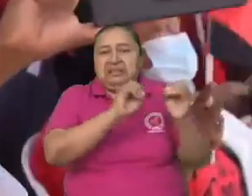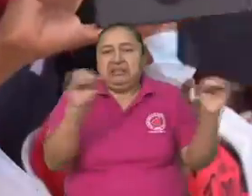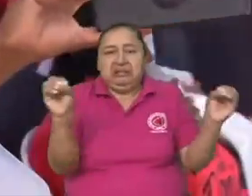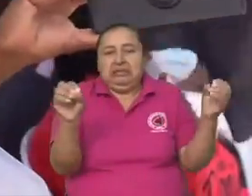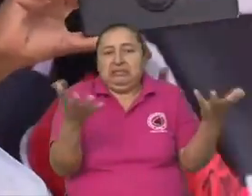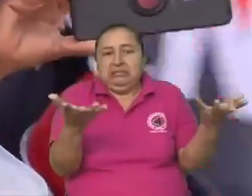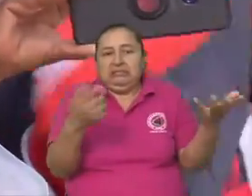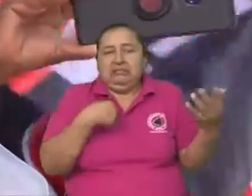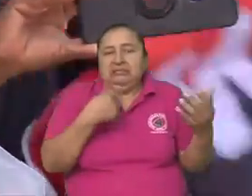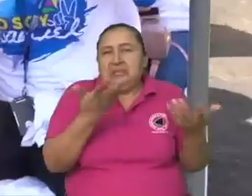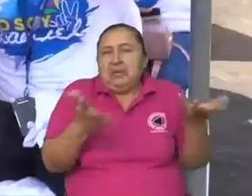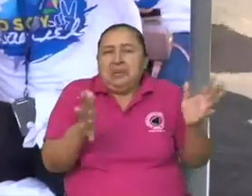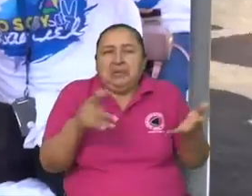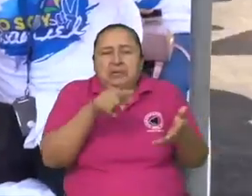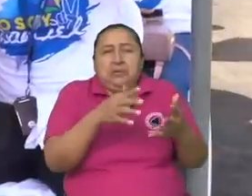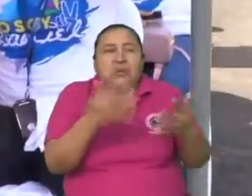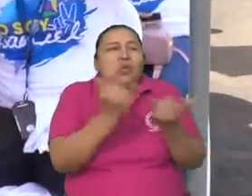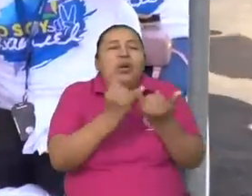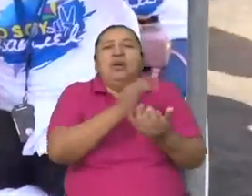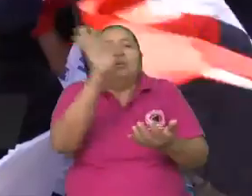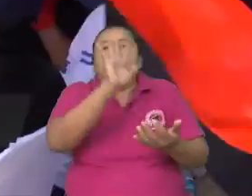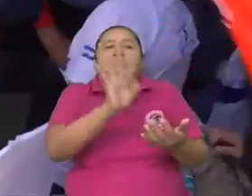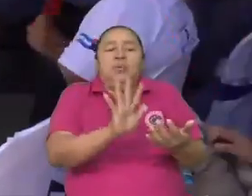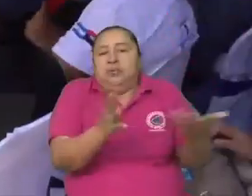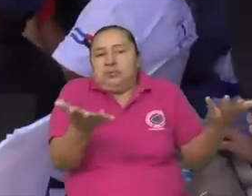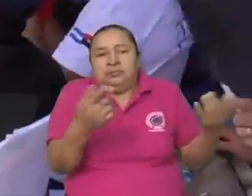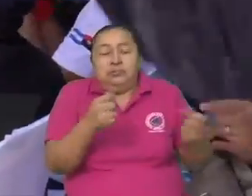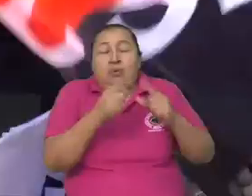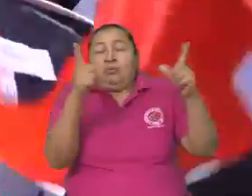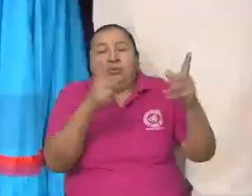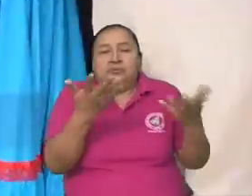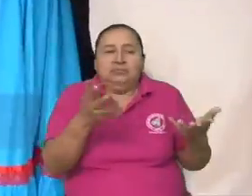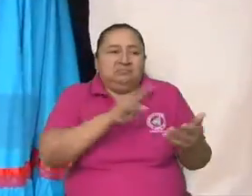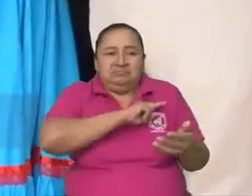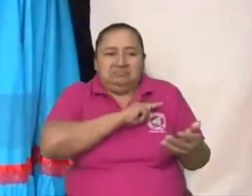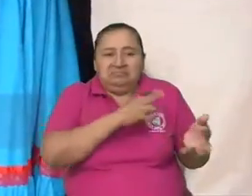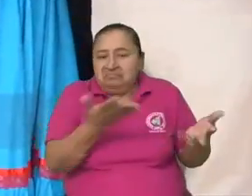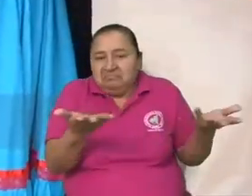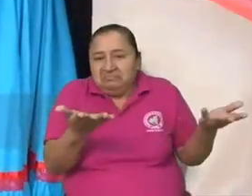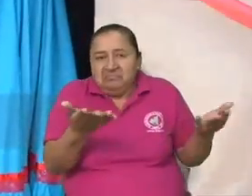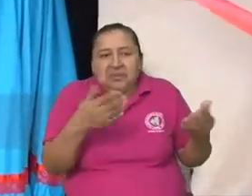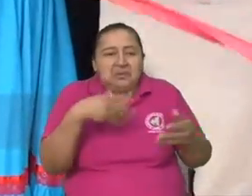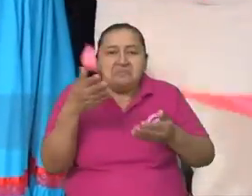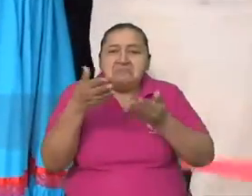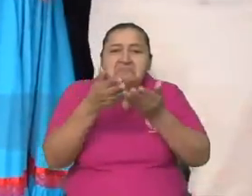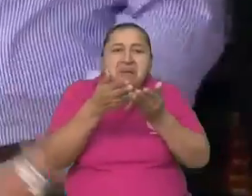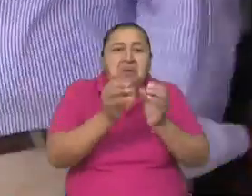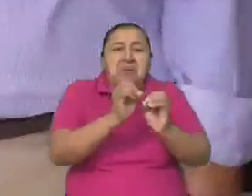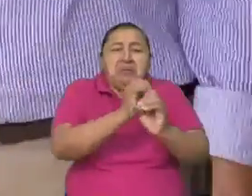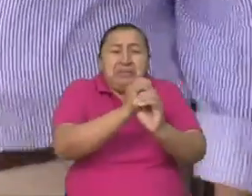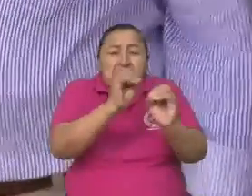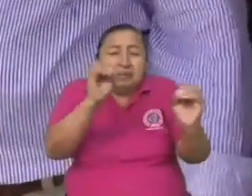ese era, como te dijera, un espanto. Ese lugar no llegaban barco. Cuando